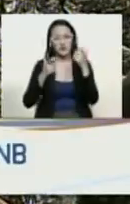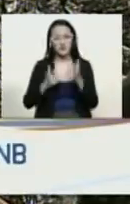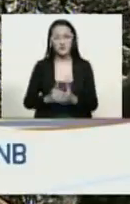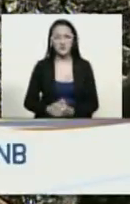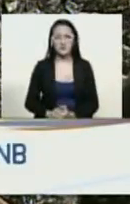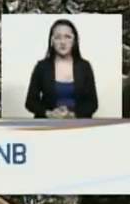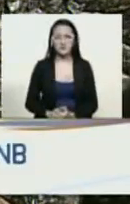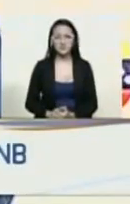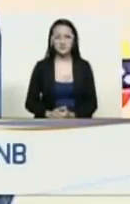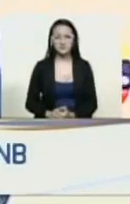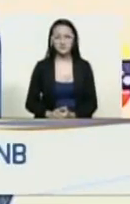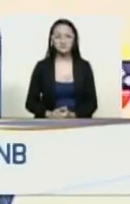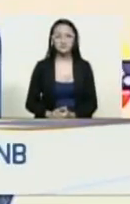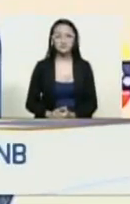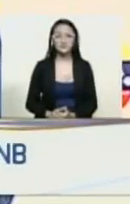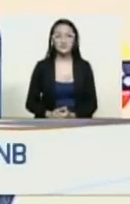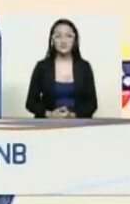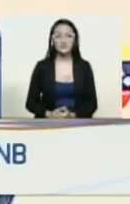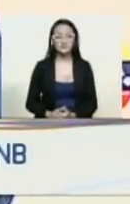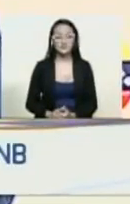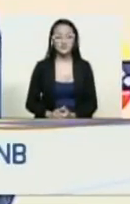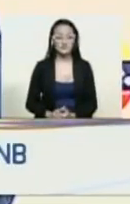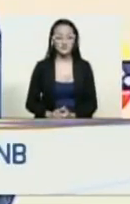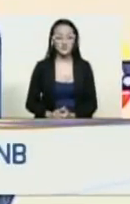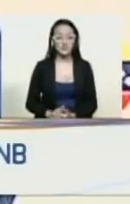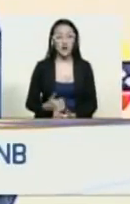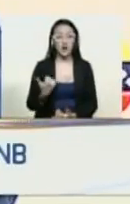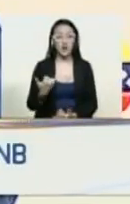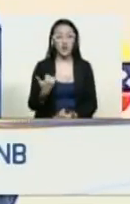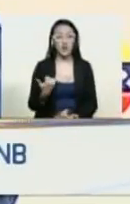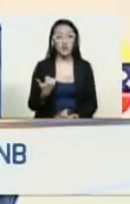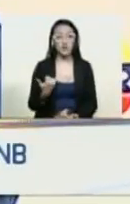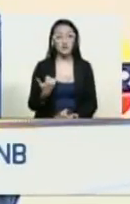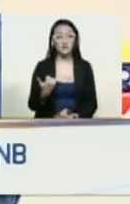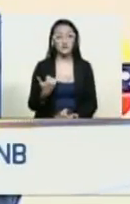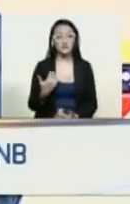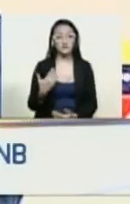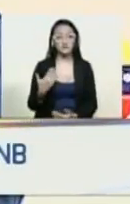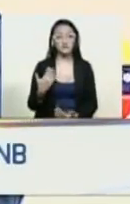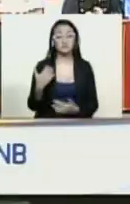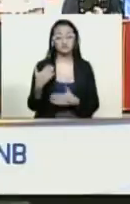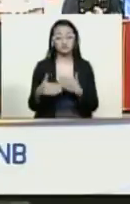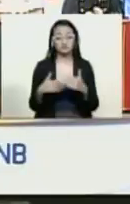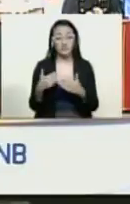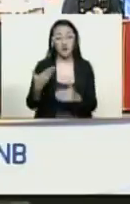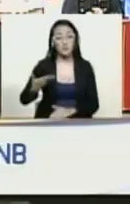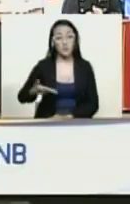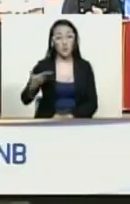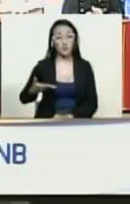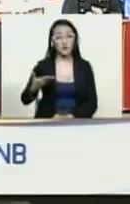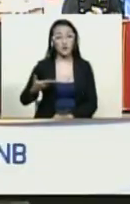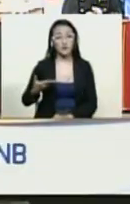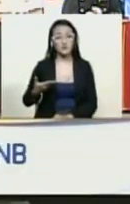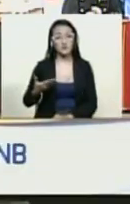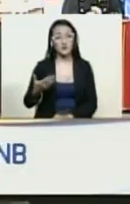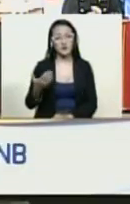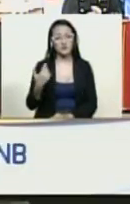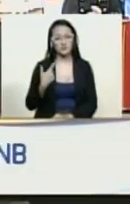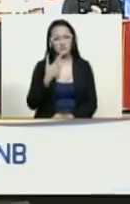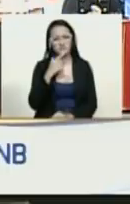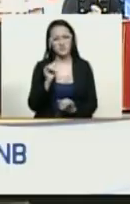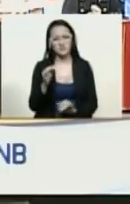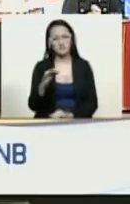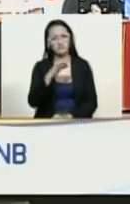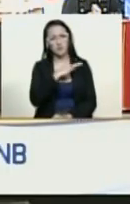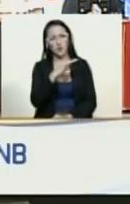Ahora, si es verdad que hemos transitado un camino importante, como yo le decía a quienes condecoré